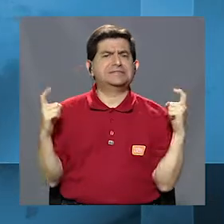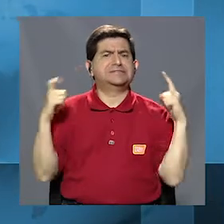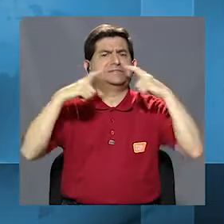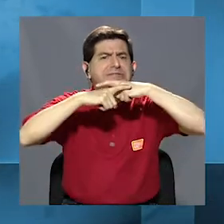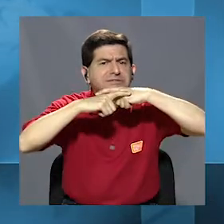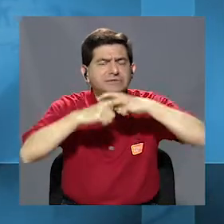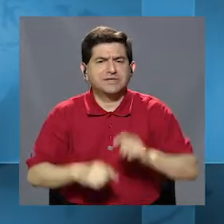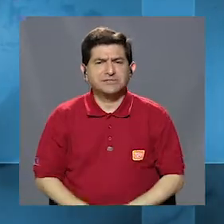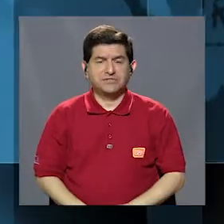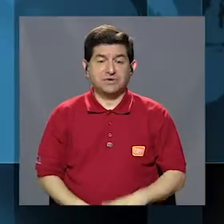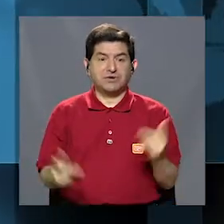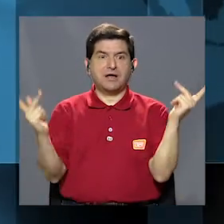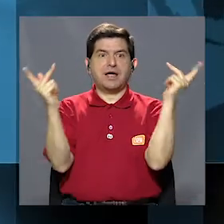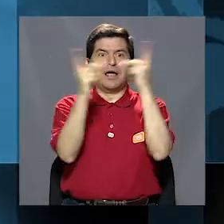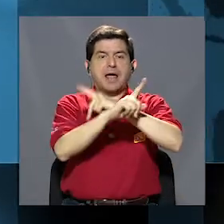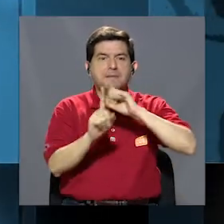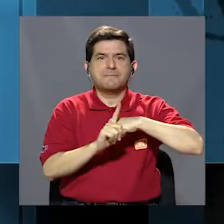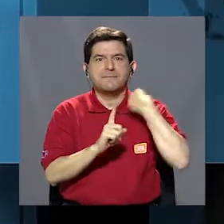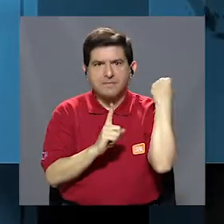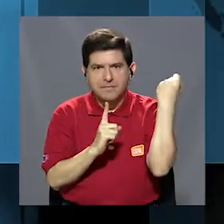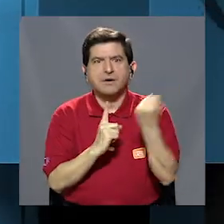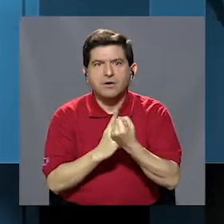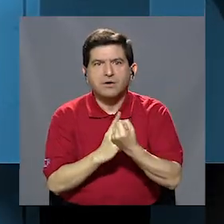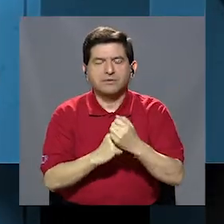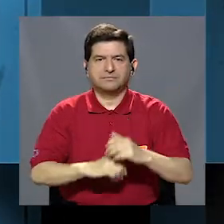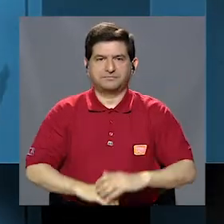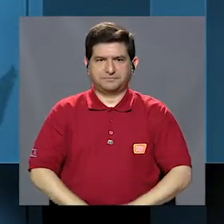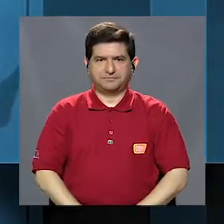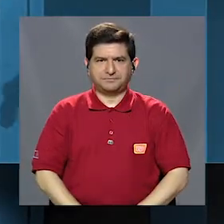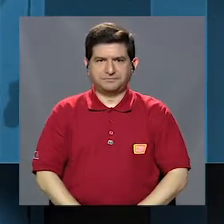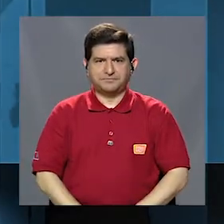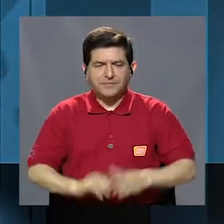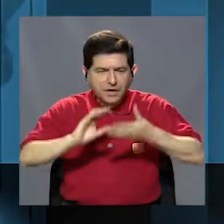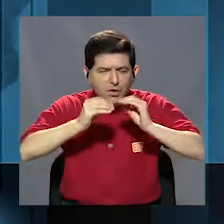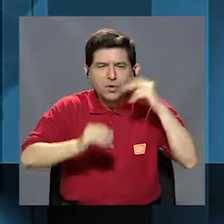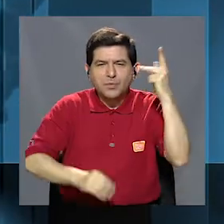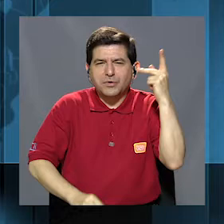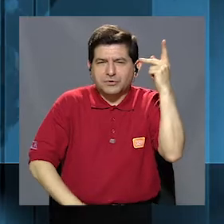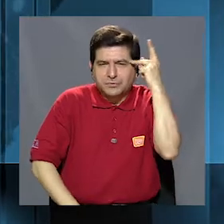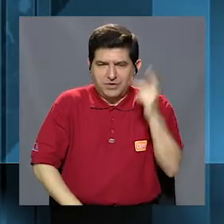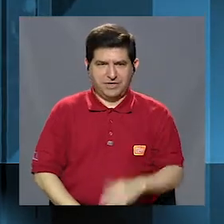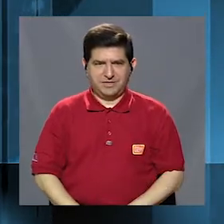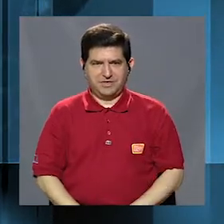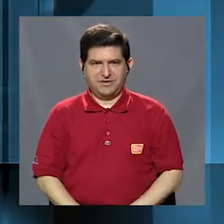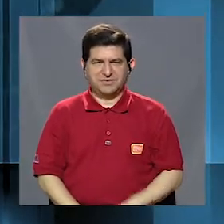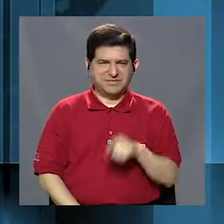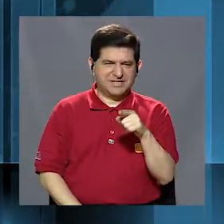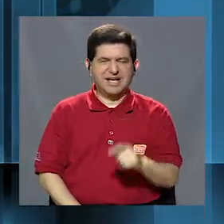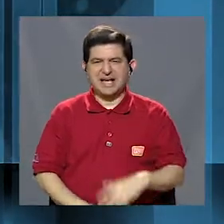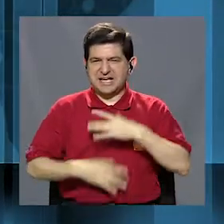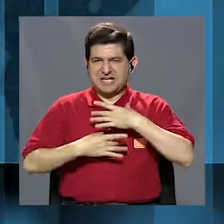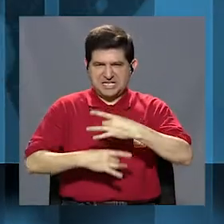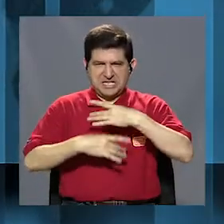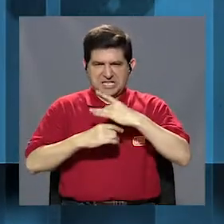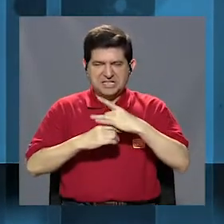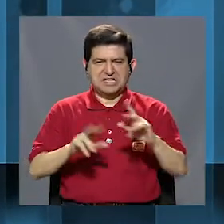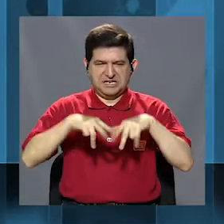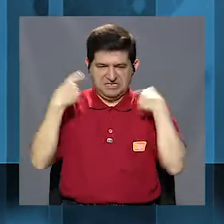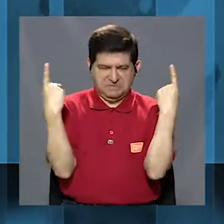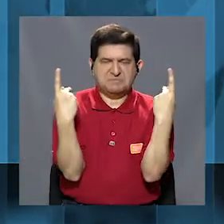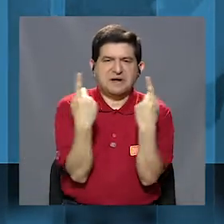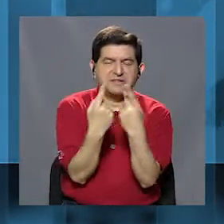compleja situación en la peor de las circunstancias. El cálculo político, los mezquinos